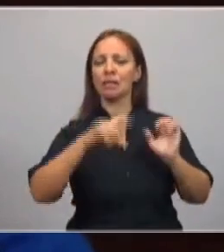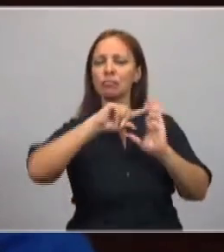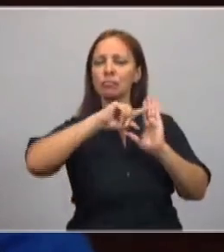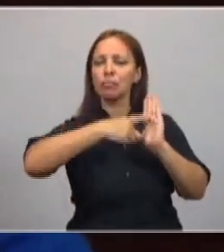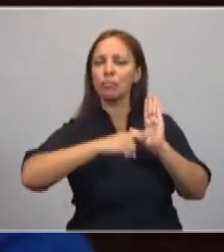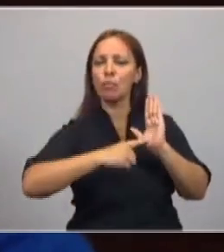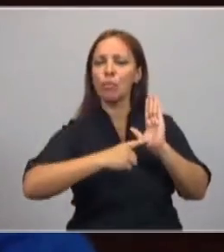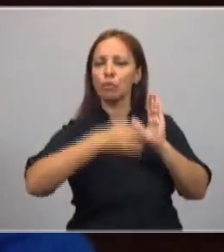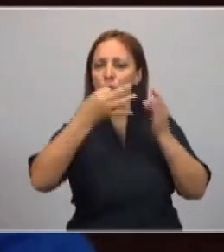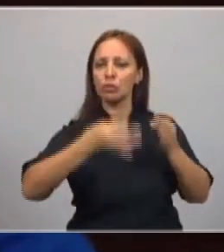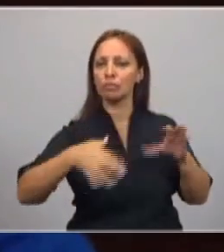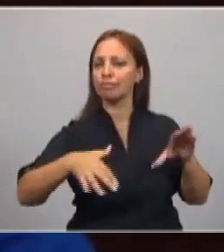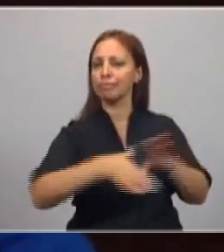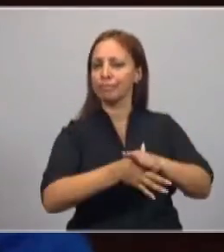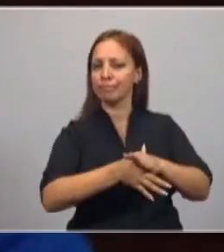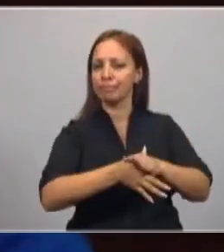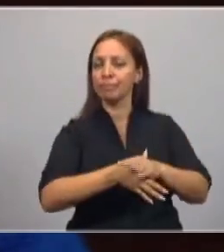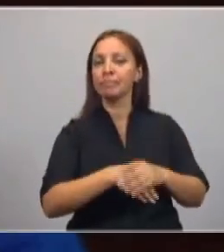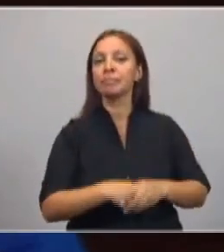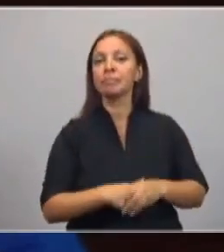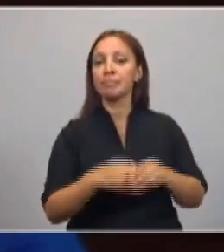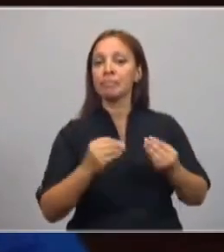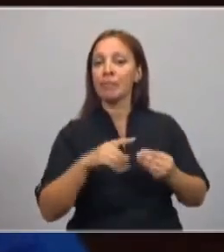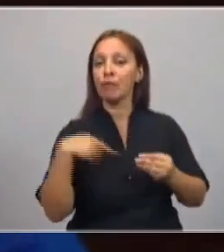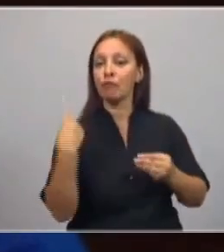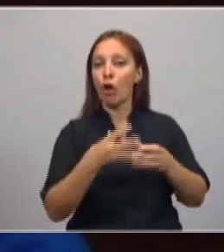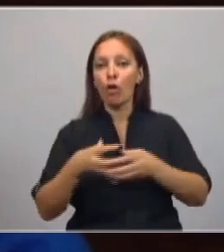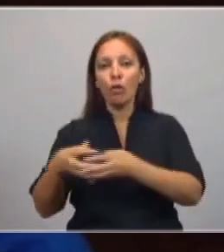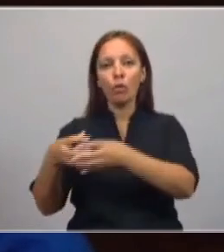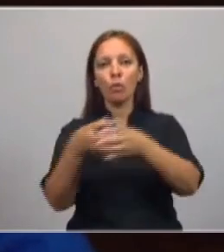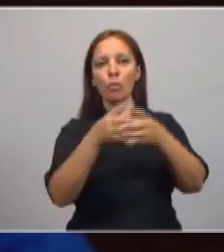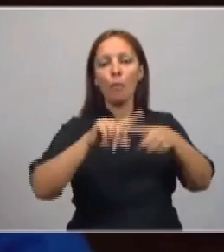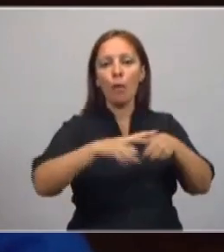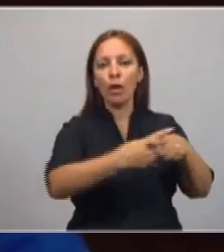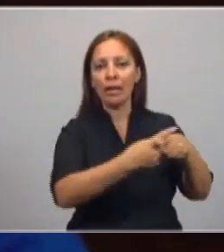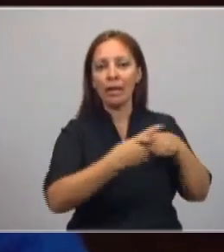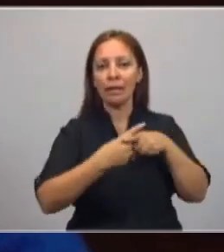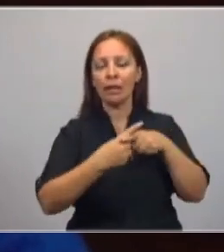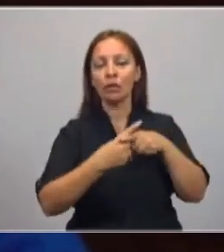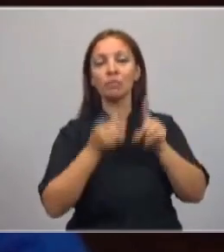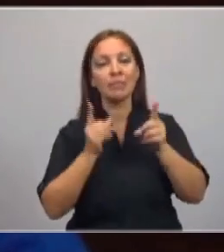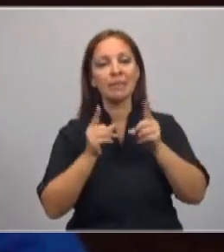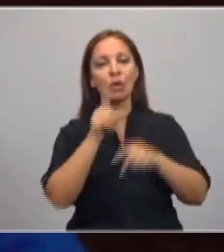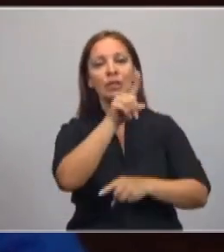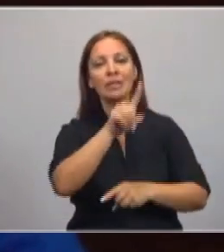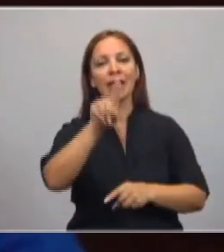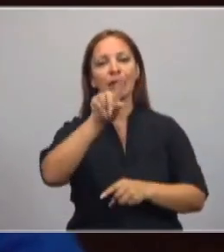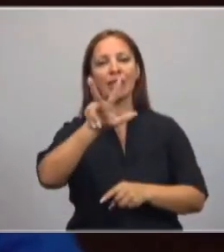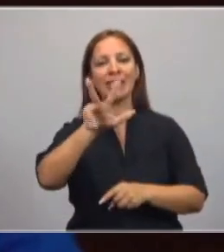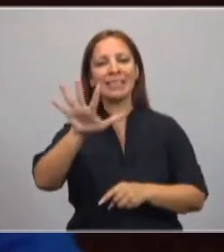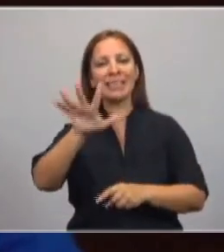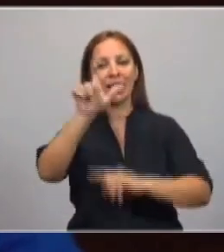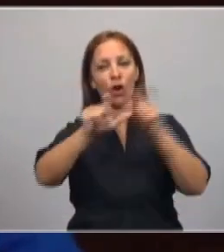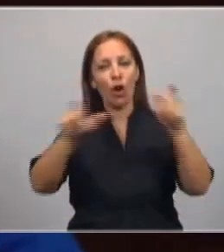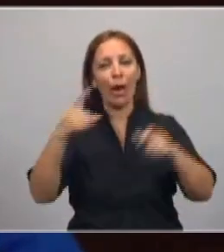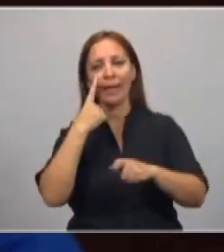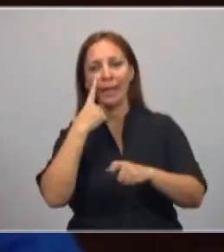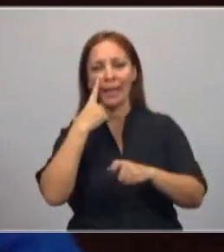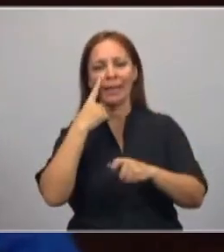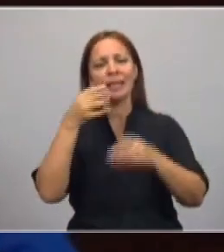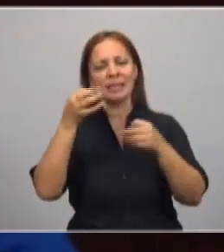concretos con los que todas las fuerzas políticas y los 135 intendentes